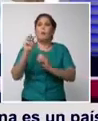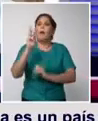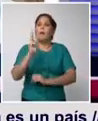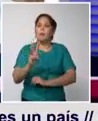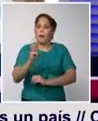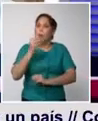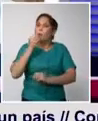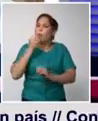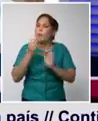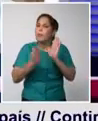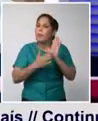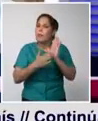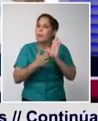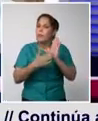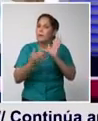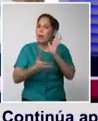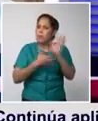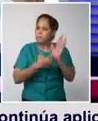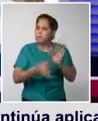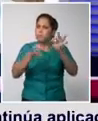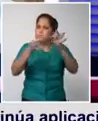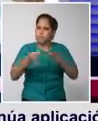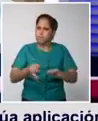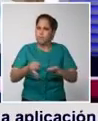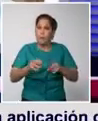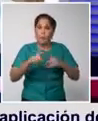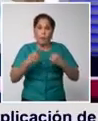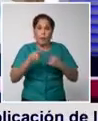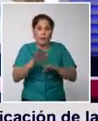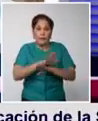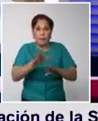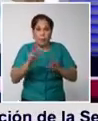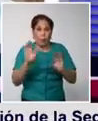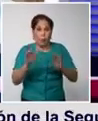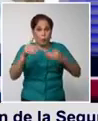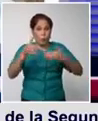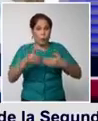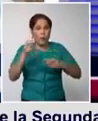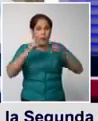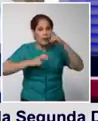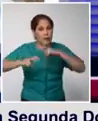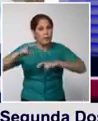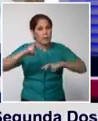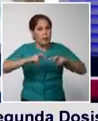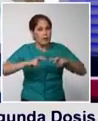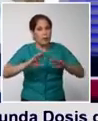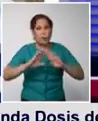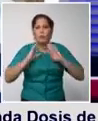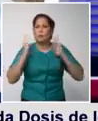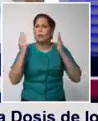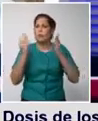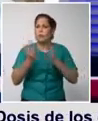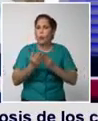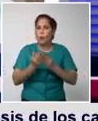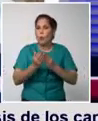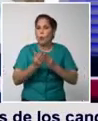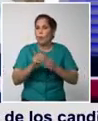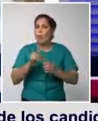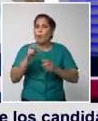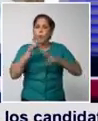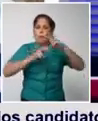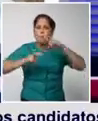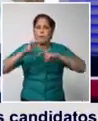pueda demostrar eficacia, porque hasta que no concluyan los estudios, hasta que no se completen los esquemas